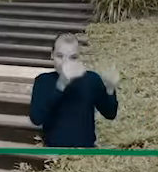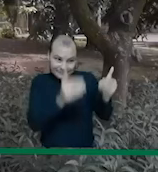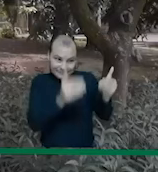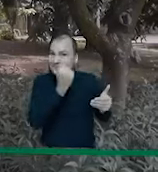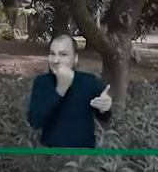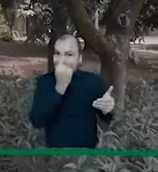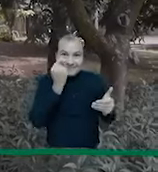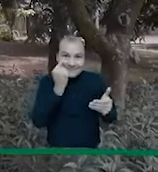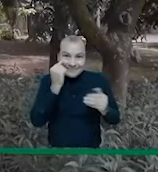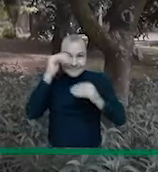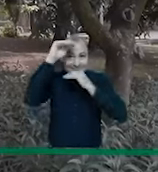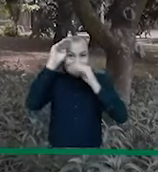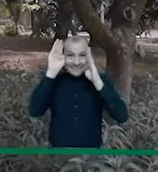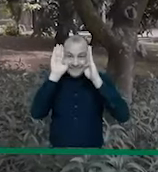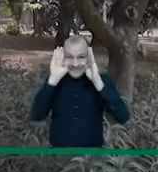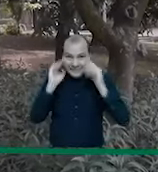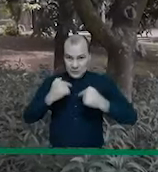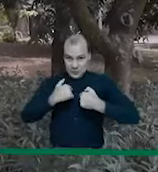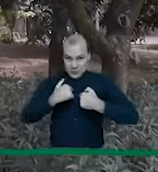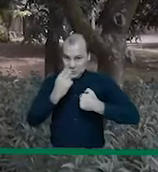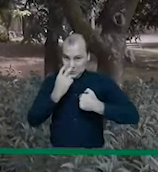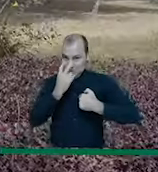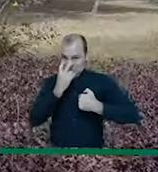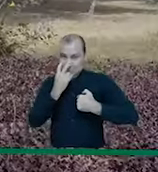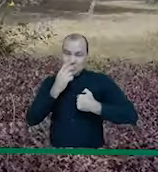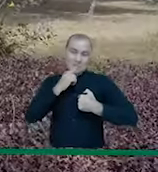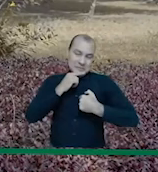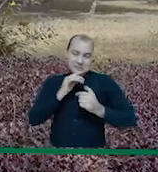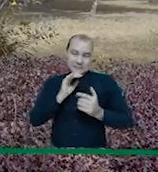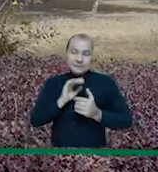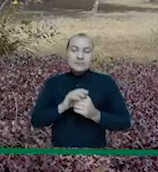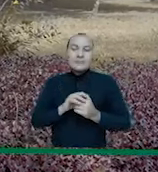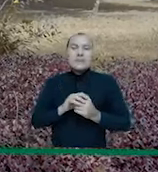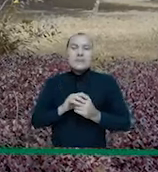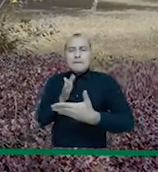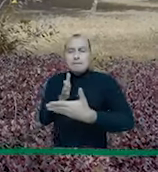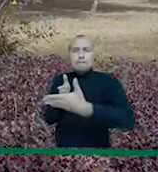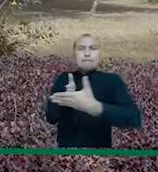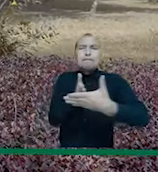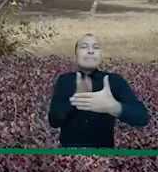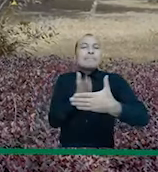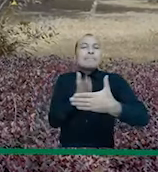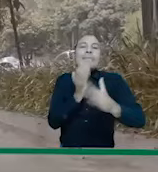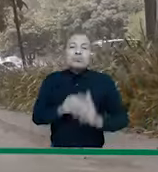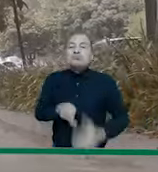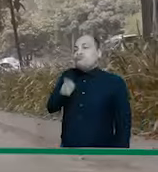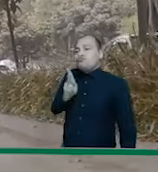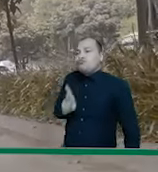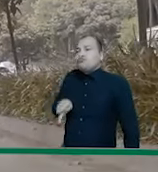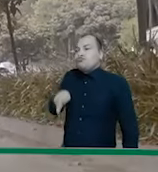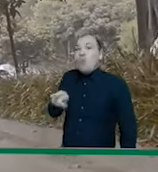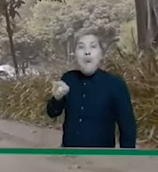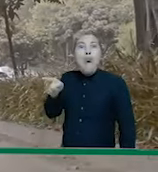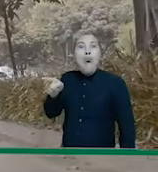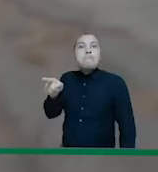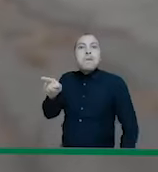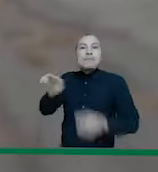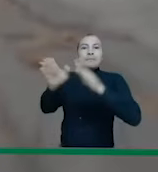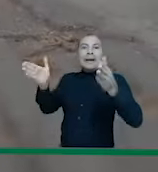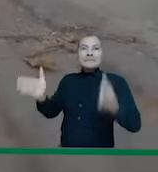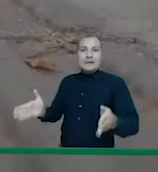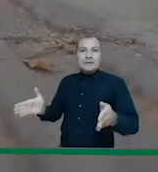Pero si lo traemos al caso de personas con discapacidad visual, como es el mío, ¿sí? digamos que esas barreras se encuentran